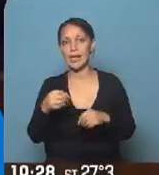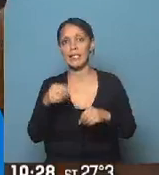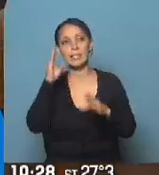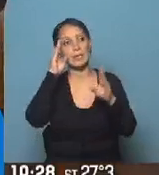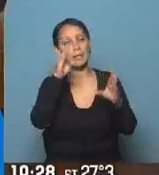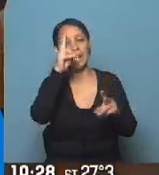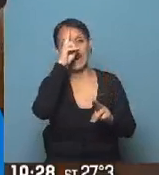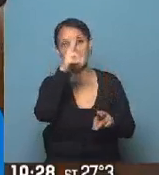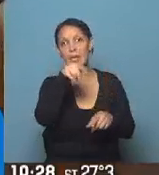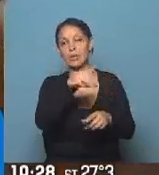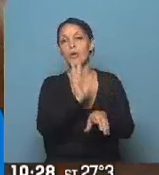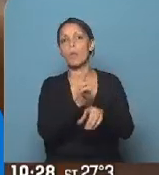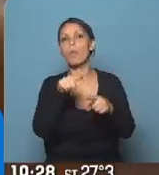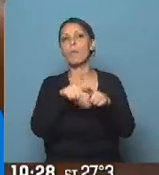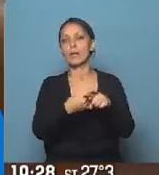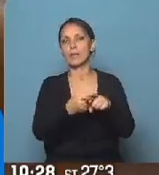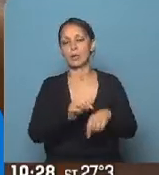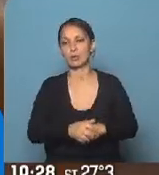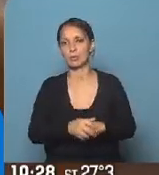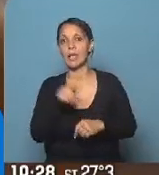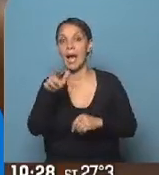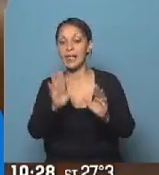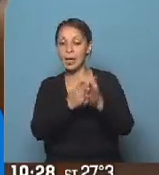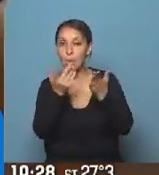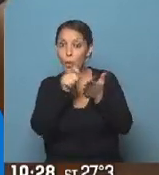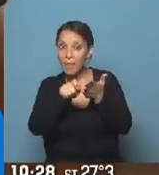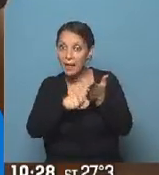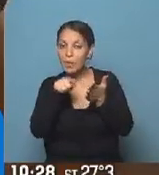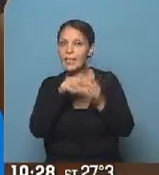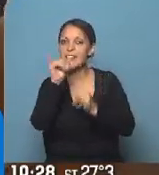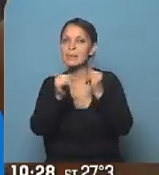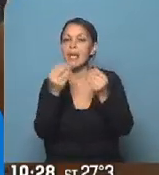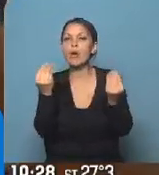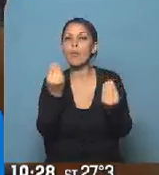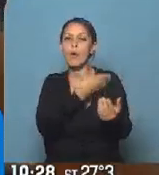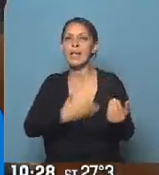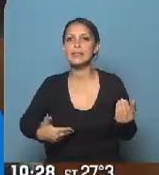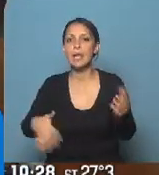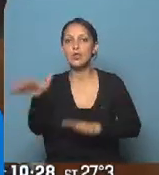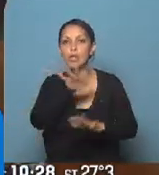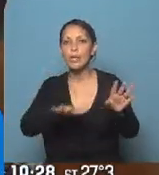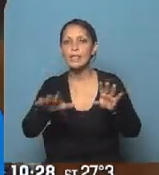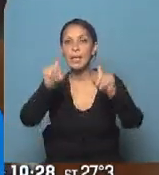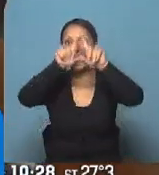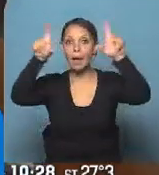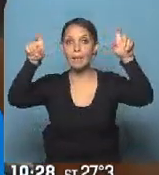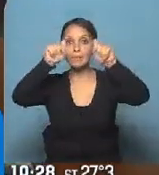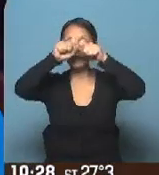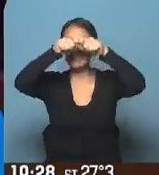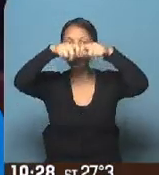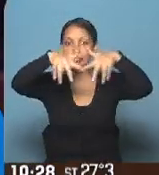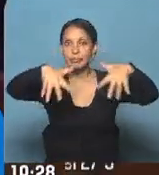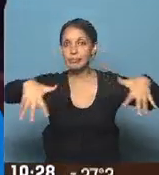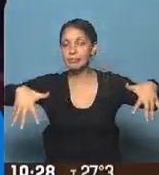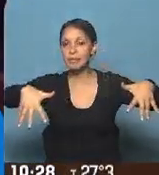se denomina los cuadernos es eso, la organización del Estado con un organigrama, como lo tienen todas las